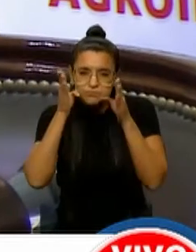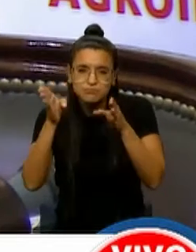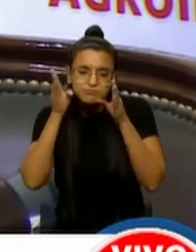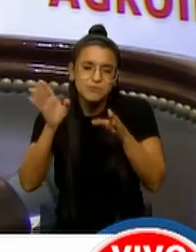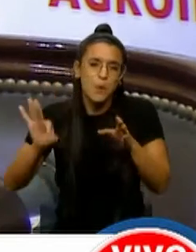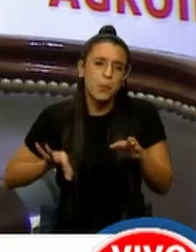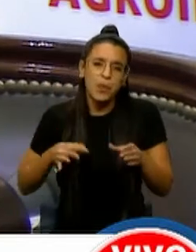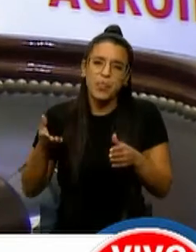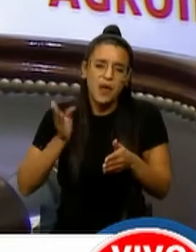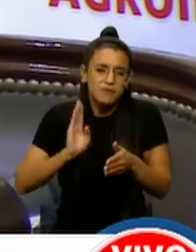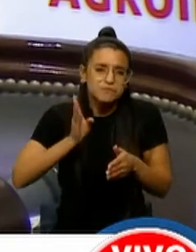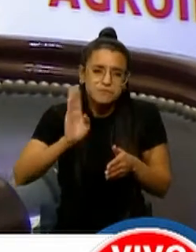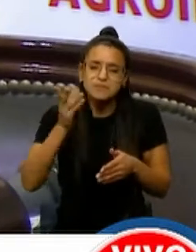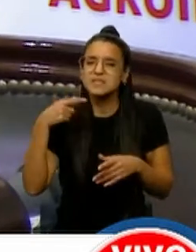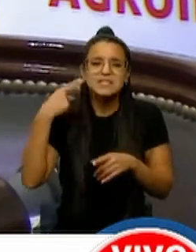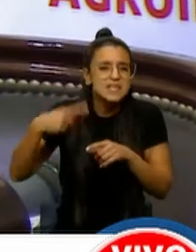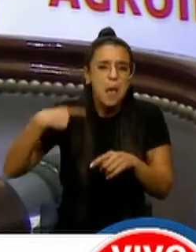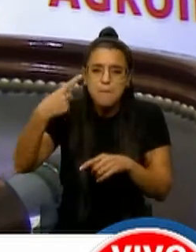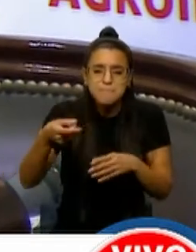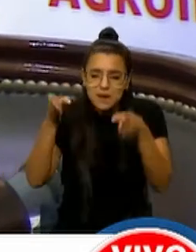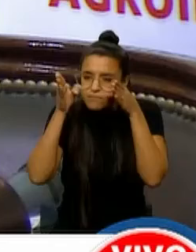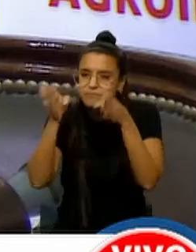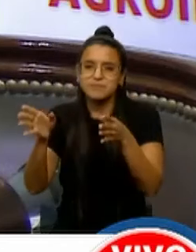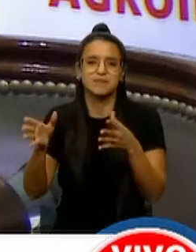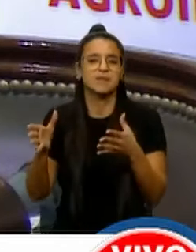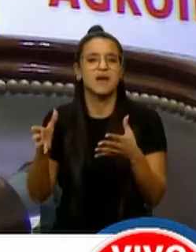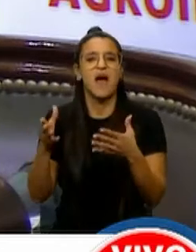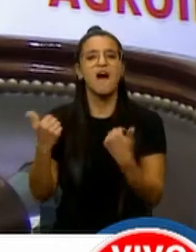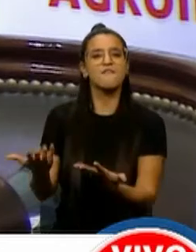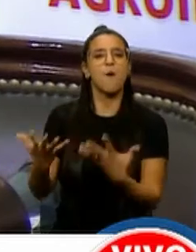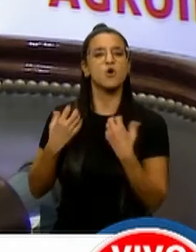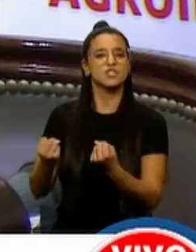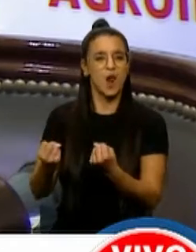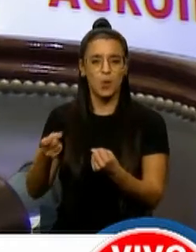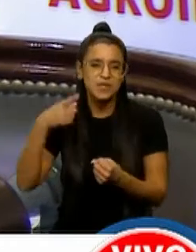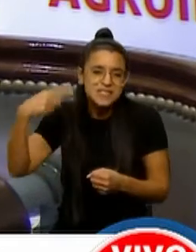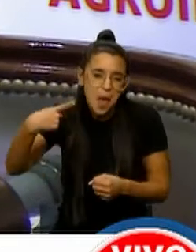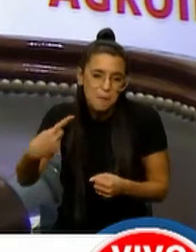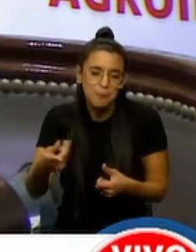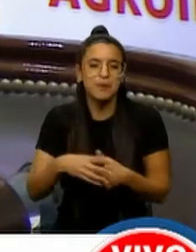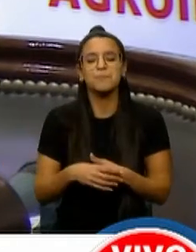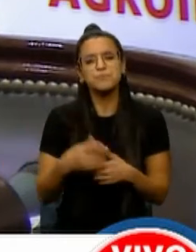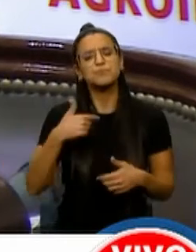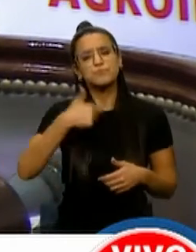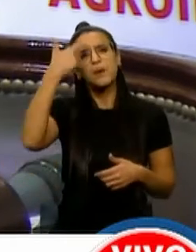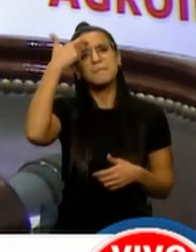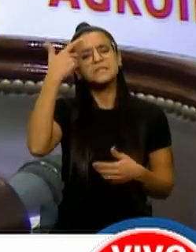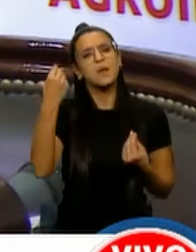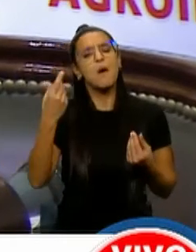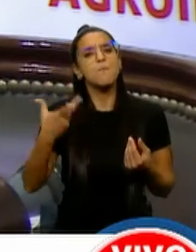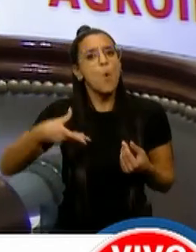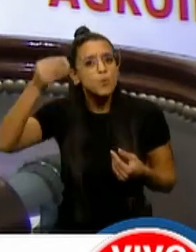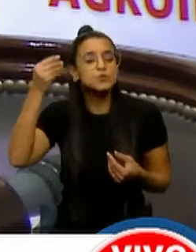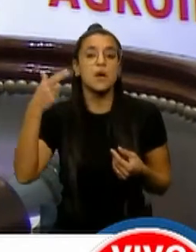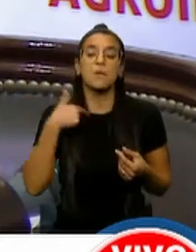toda una vida a este tipo de acciones en pos de la salud, decía que cuántas veces nos encontramos